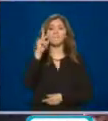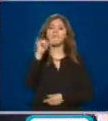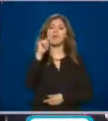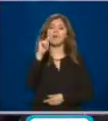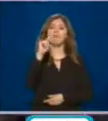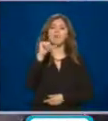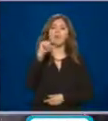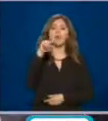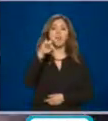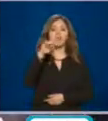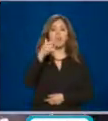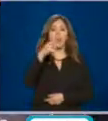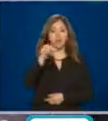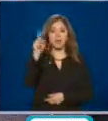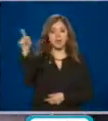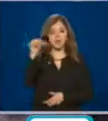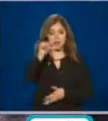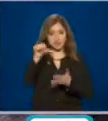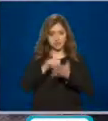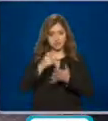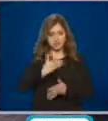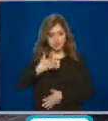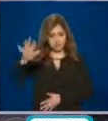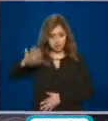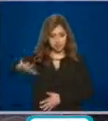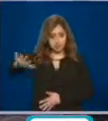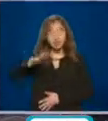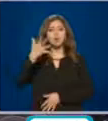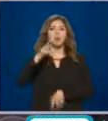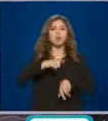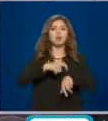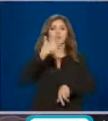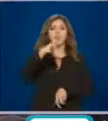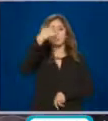histórico, nosotros vamos a estar haciendo un show a las 10 de la